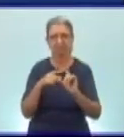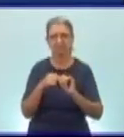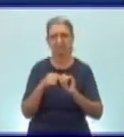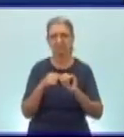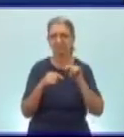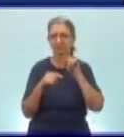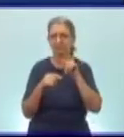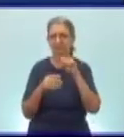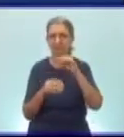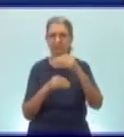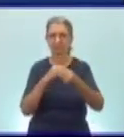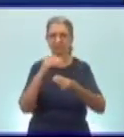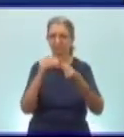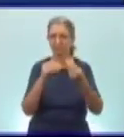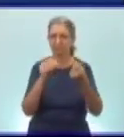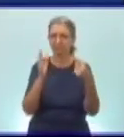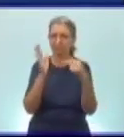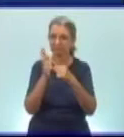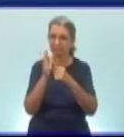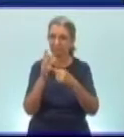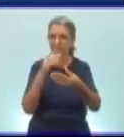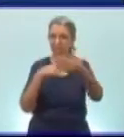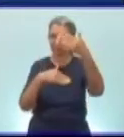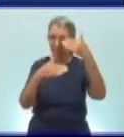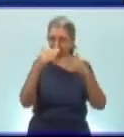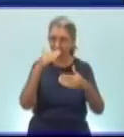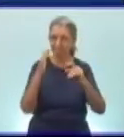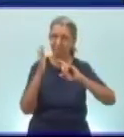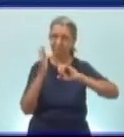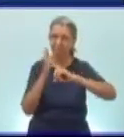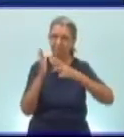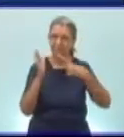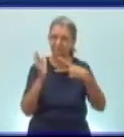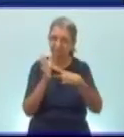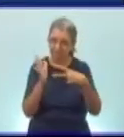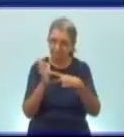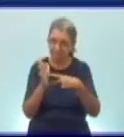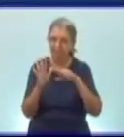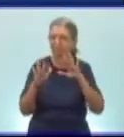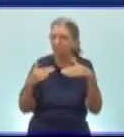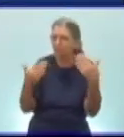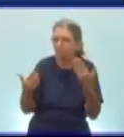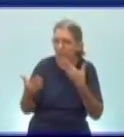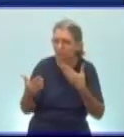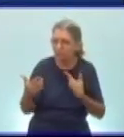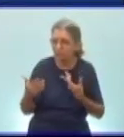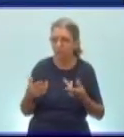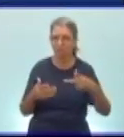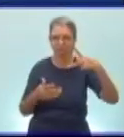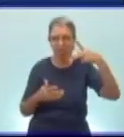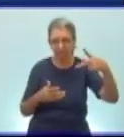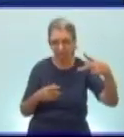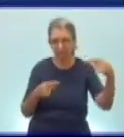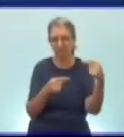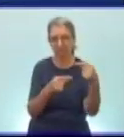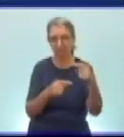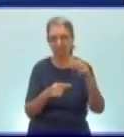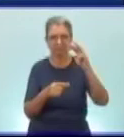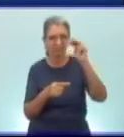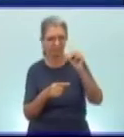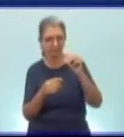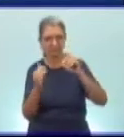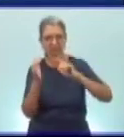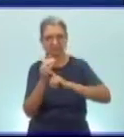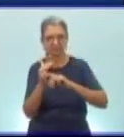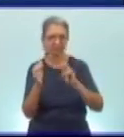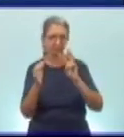dividiendo, tanto la constante K sobre la masa me sería igual a la gravedad sobre la longitud. Y como la constante K sobre la masa es igual a la